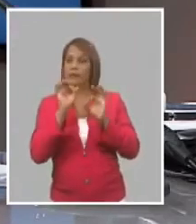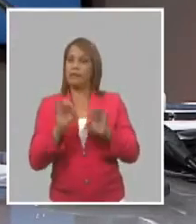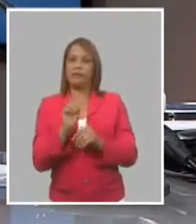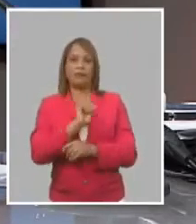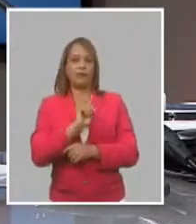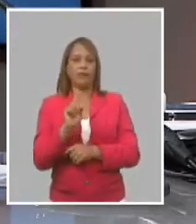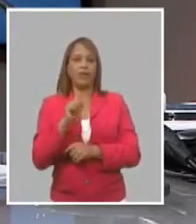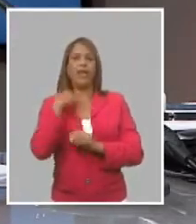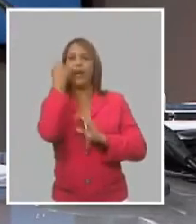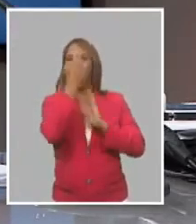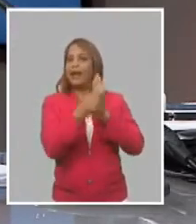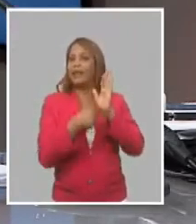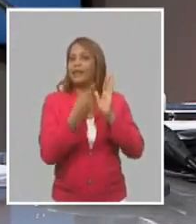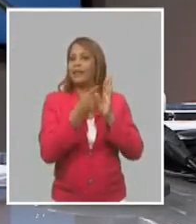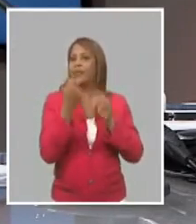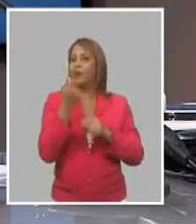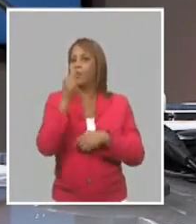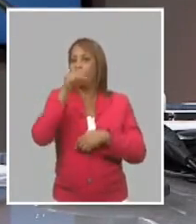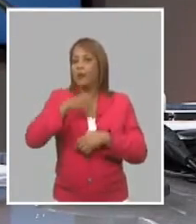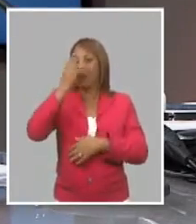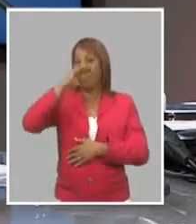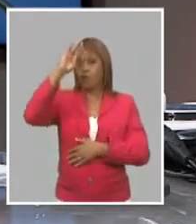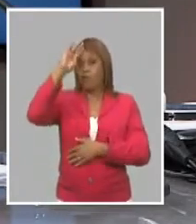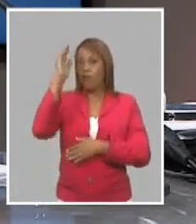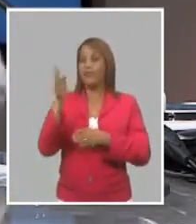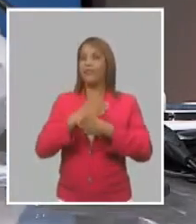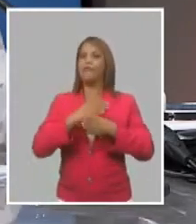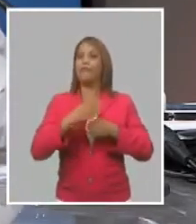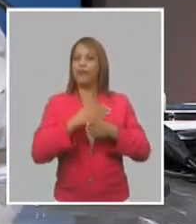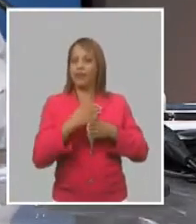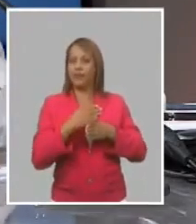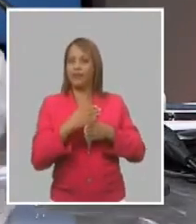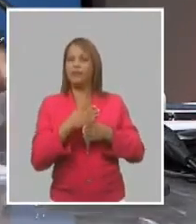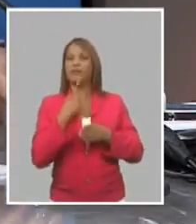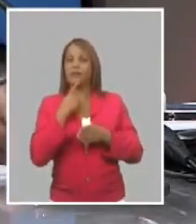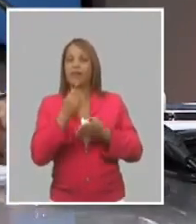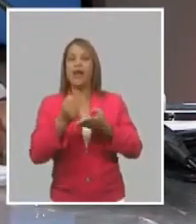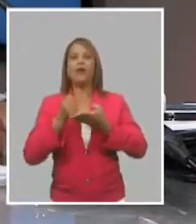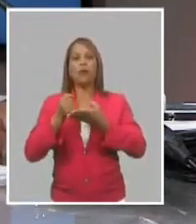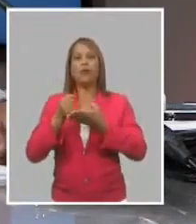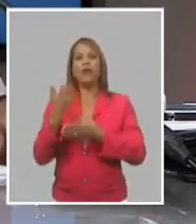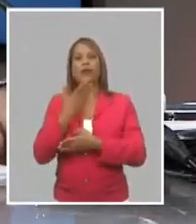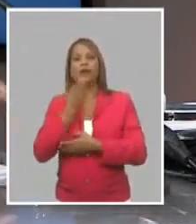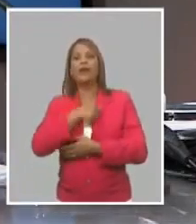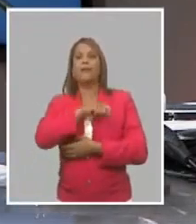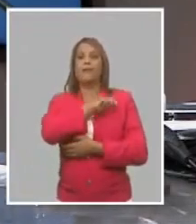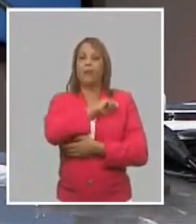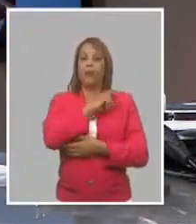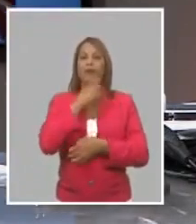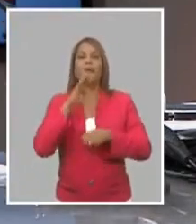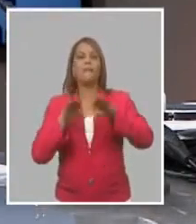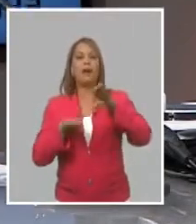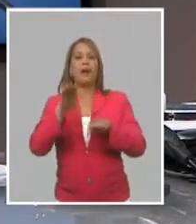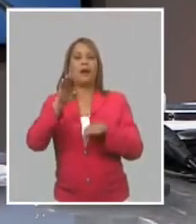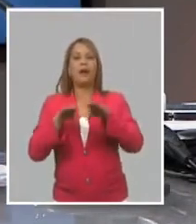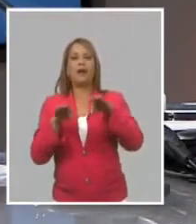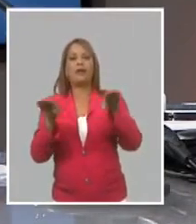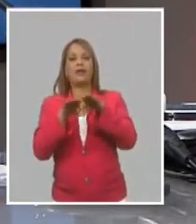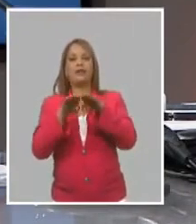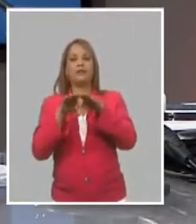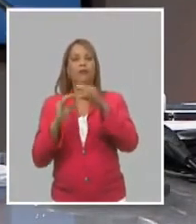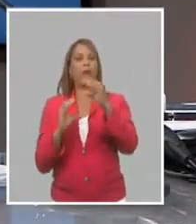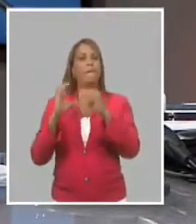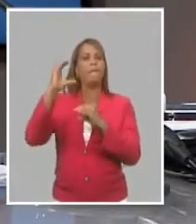nuestras propias características de la economía que tenemos, nos permite crear condiciones para que ese crecimiento de los precios no sea por